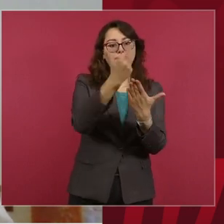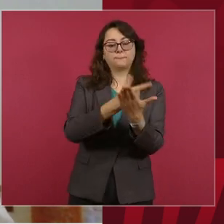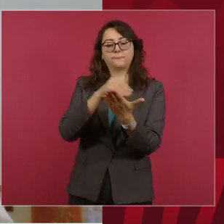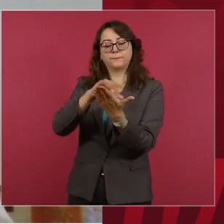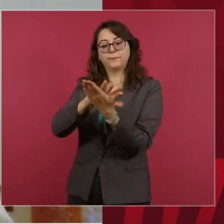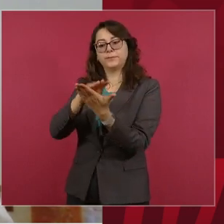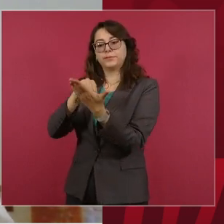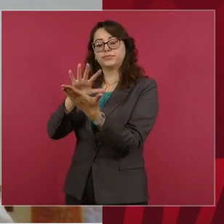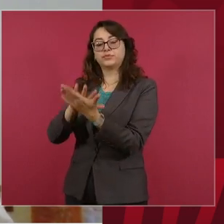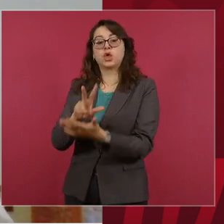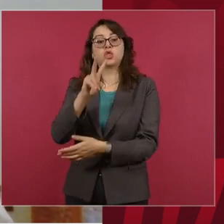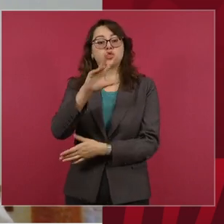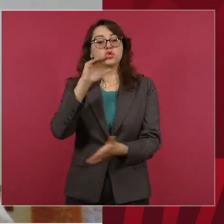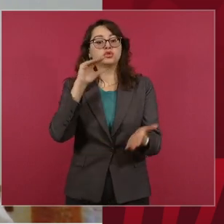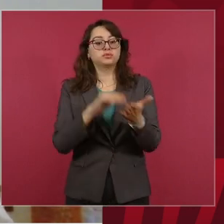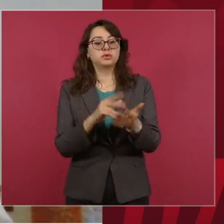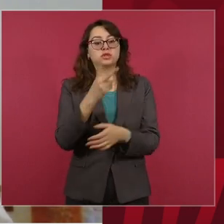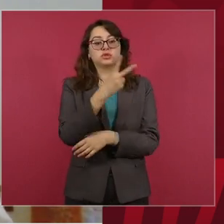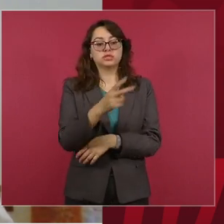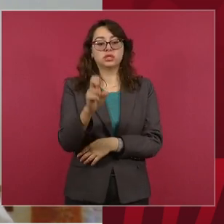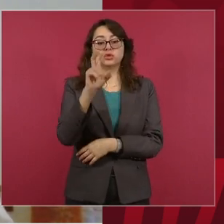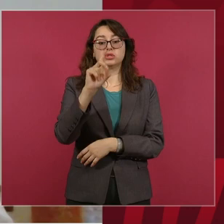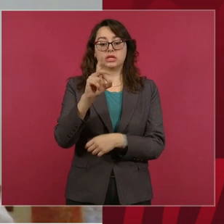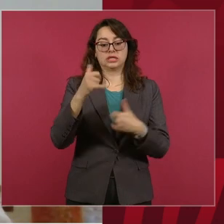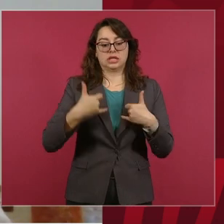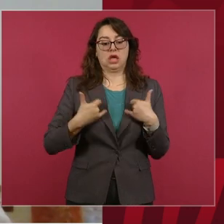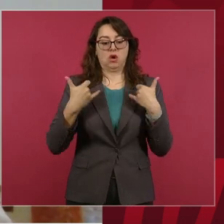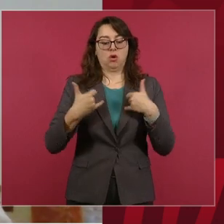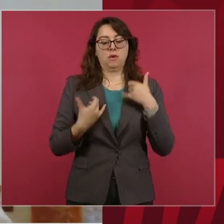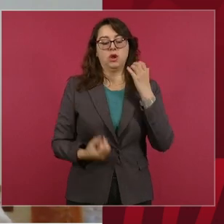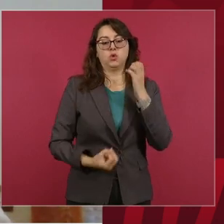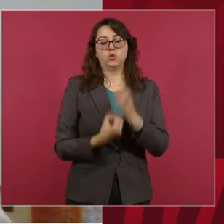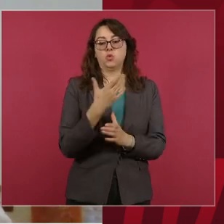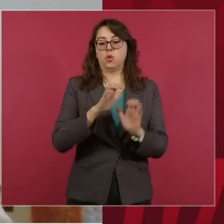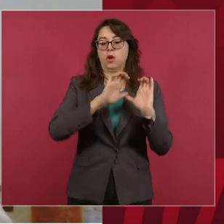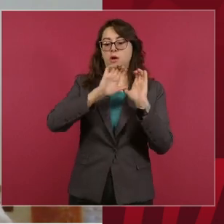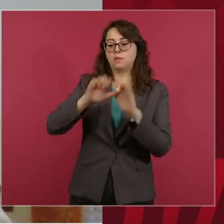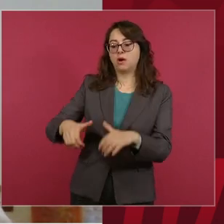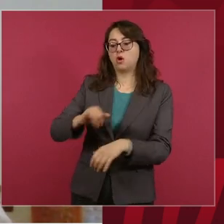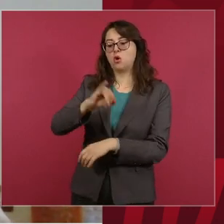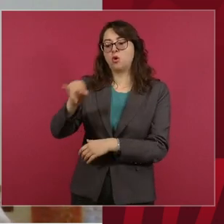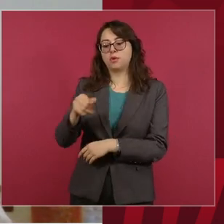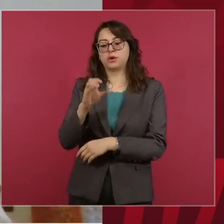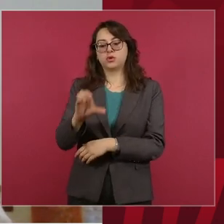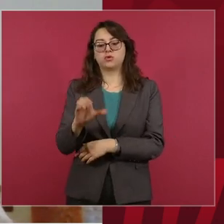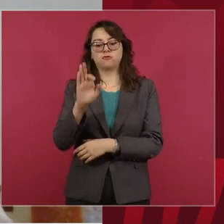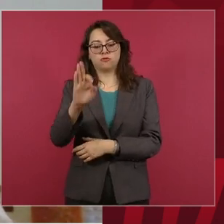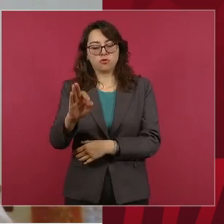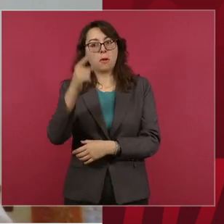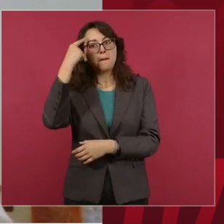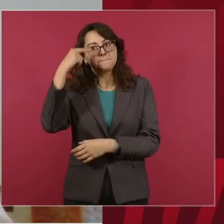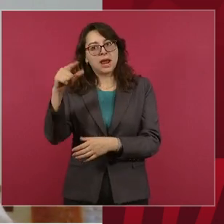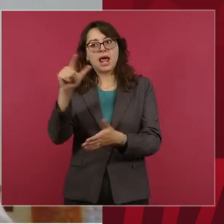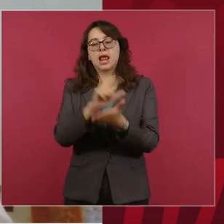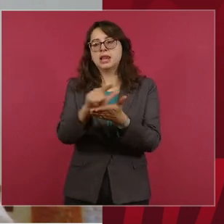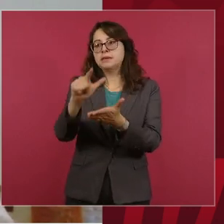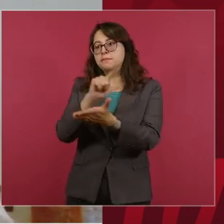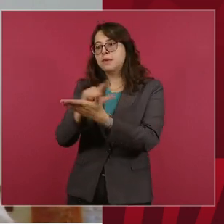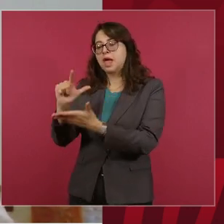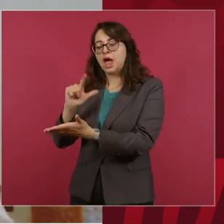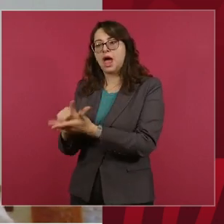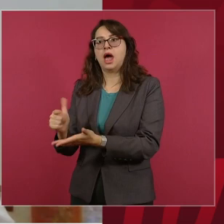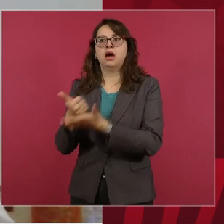2 mil 330 jóvenes inscritos de Construyendo el Futuro, que como ya usted lo mencionó,